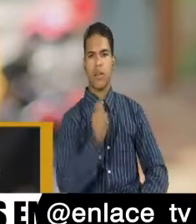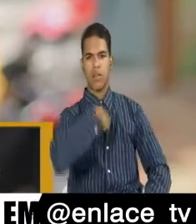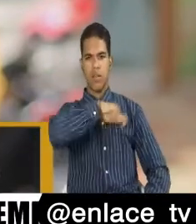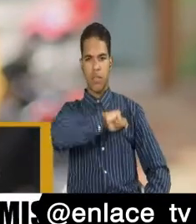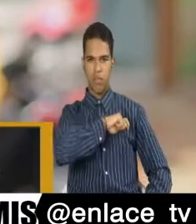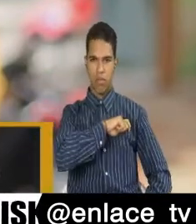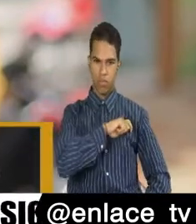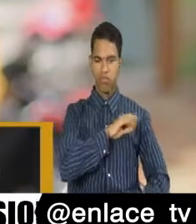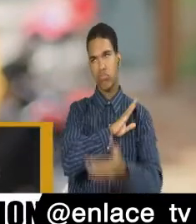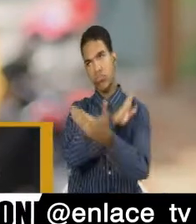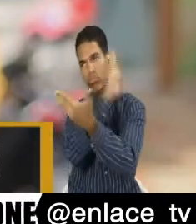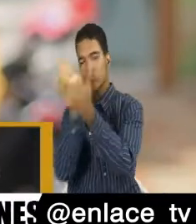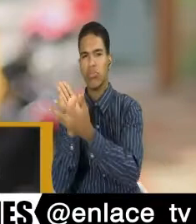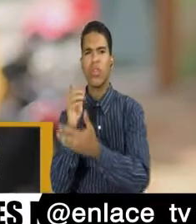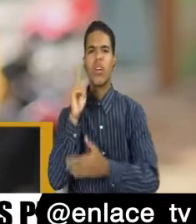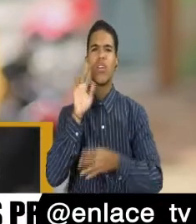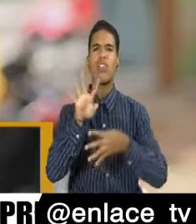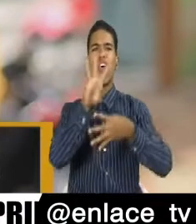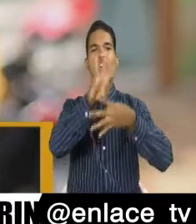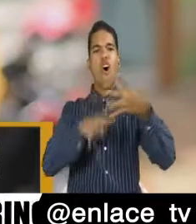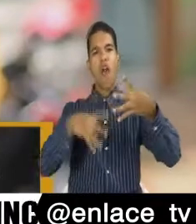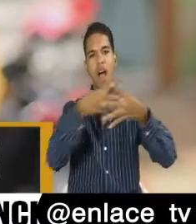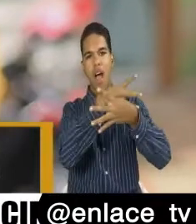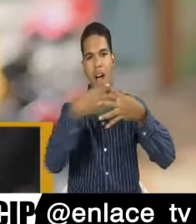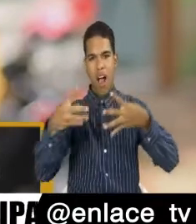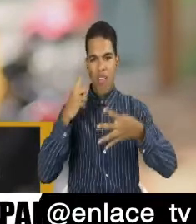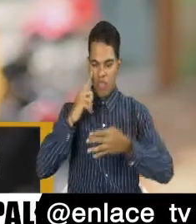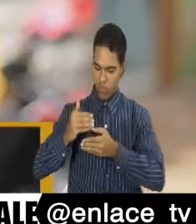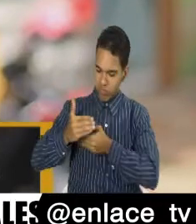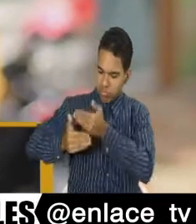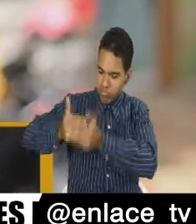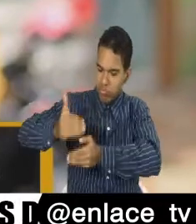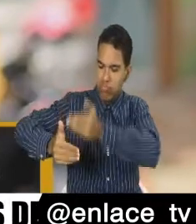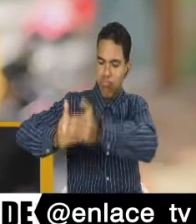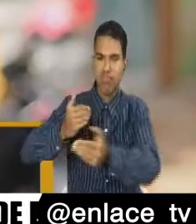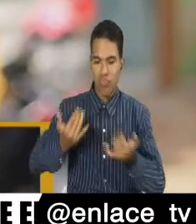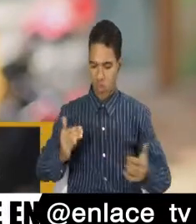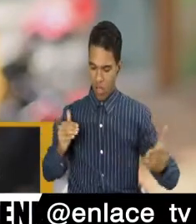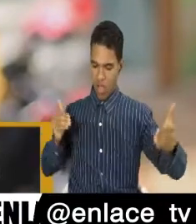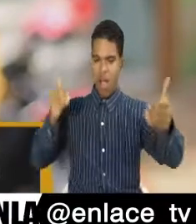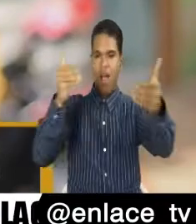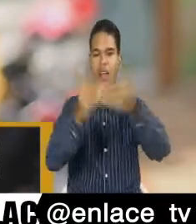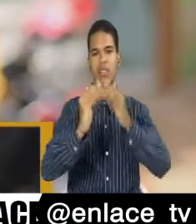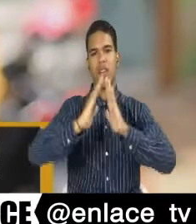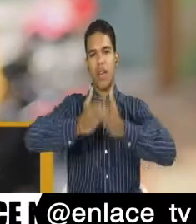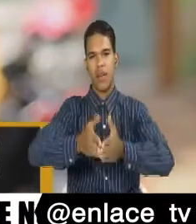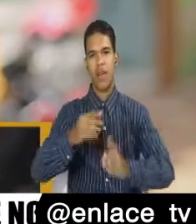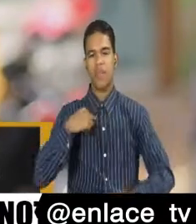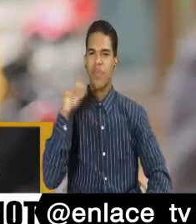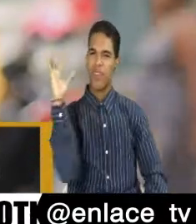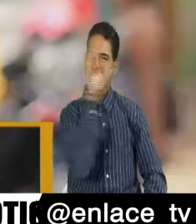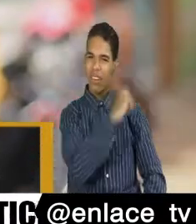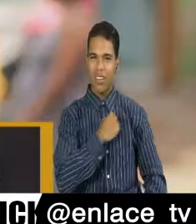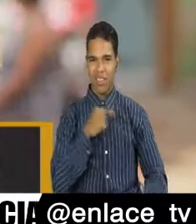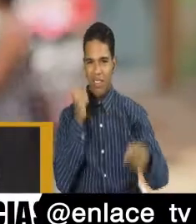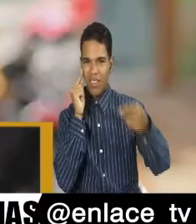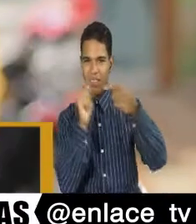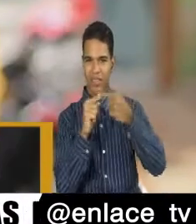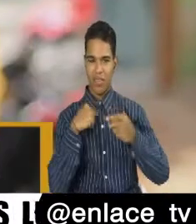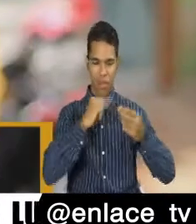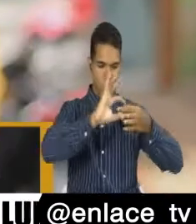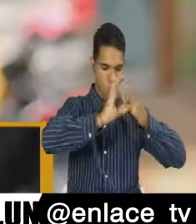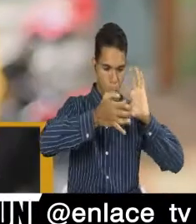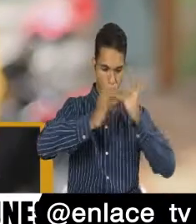Entonces hay un desarrollo muy importante del canotaje y la meta es que para los próximos Juegos Olímpicos podamos